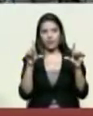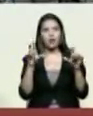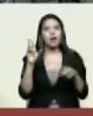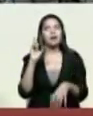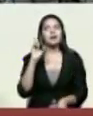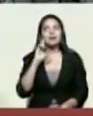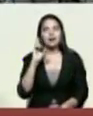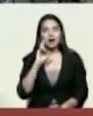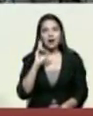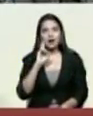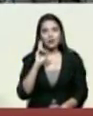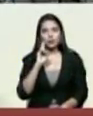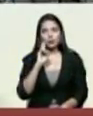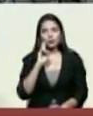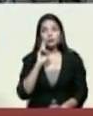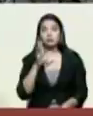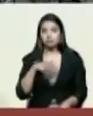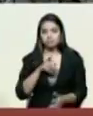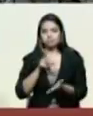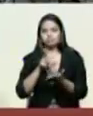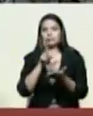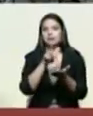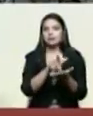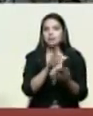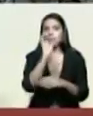tenía cuotas en el Parlamento.